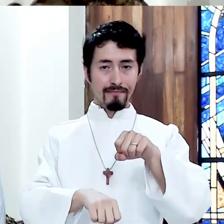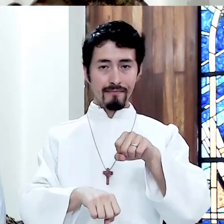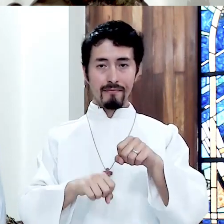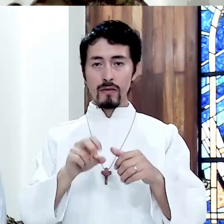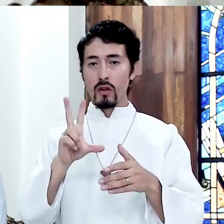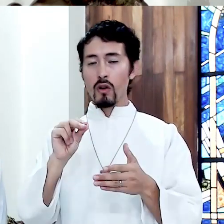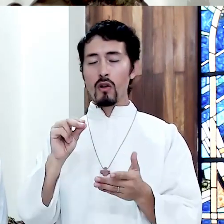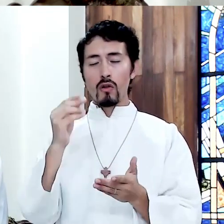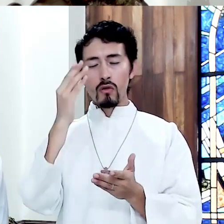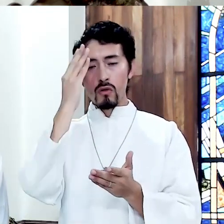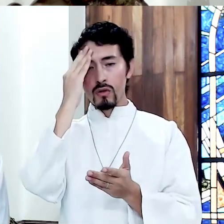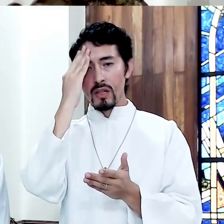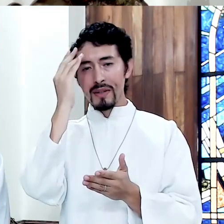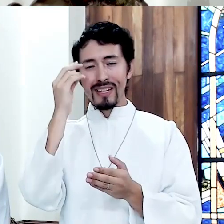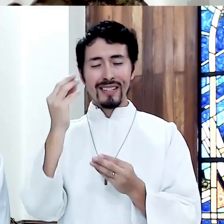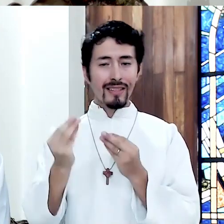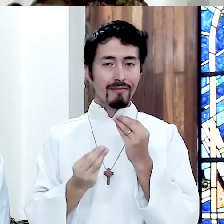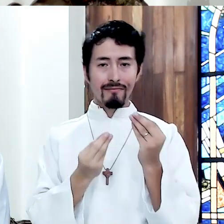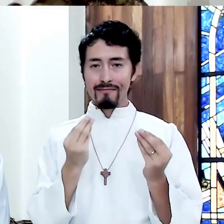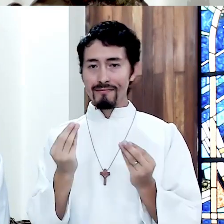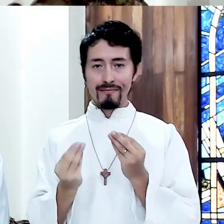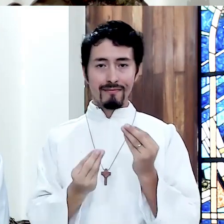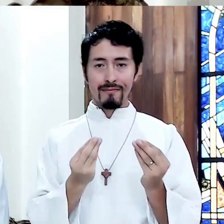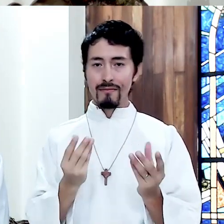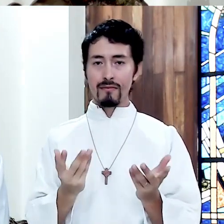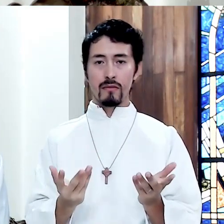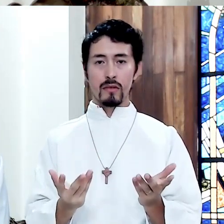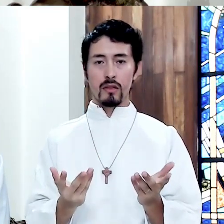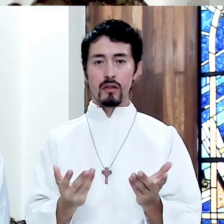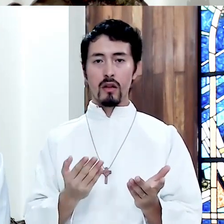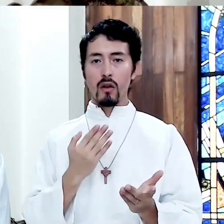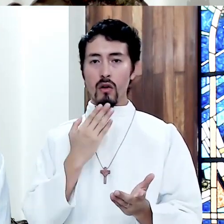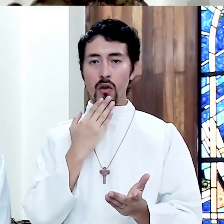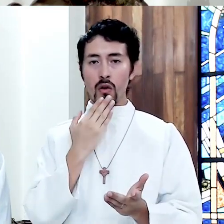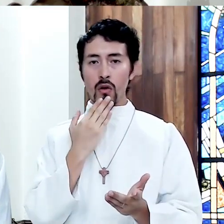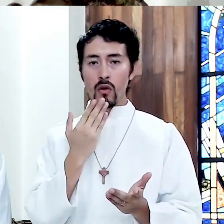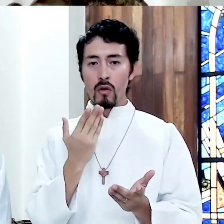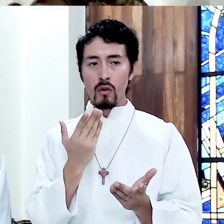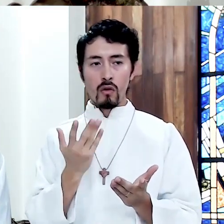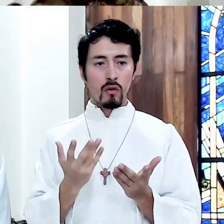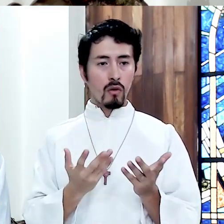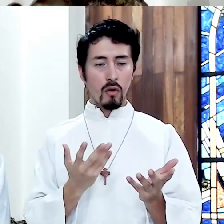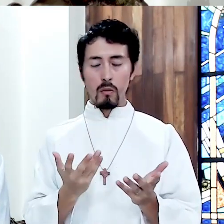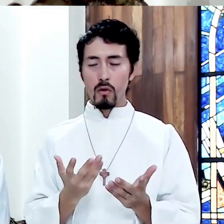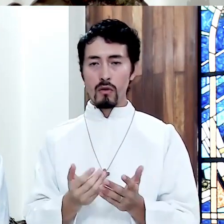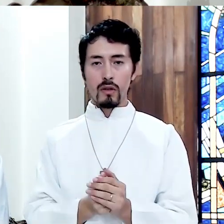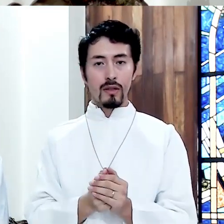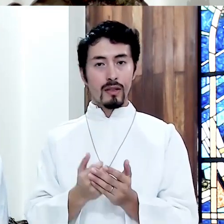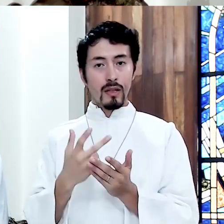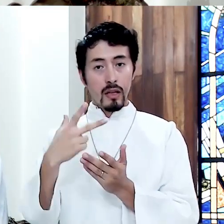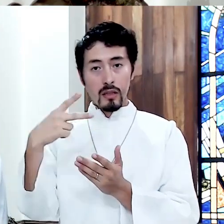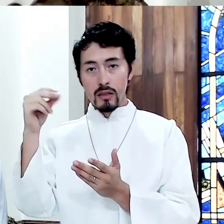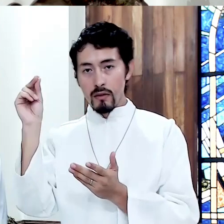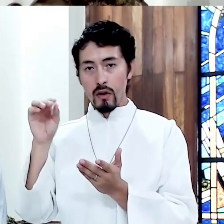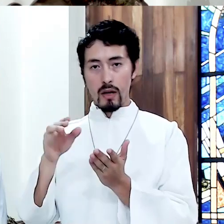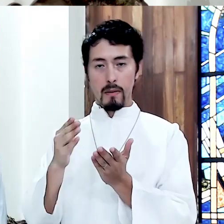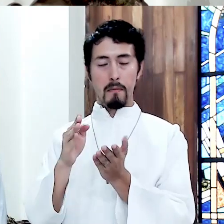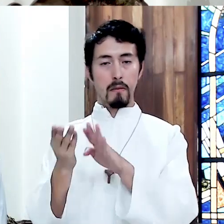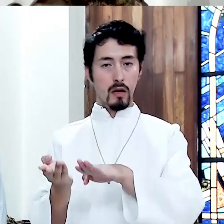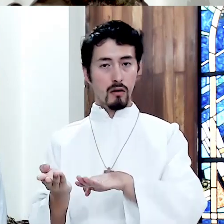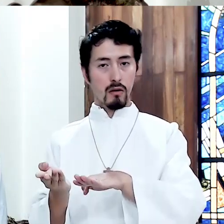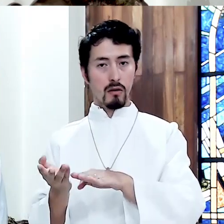hacer, cómo detener a esta persona a quien tanto se la quiere, se la estima, en quien se ha puesto el